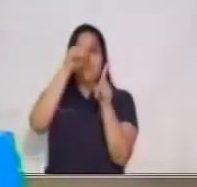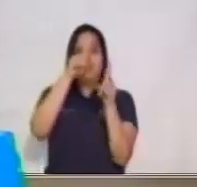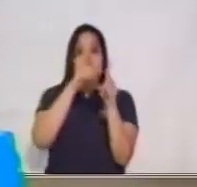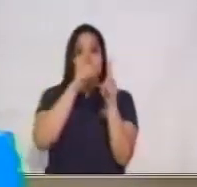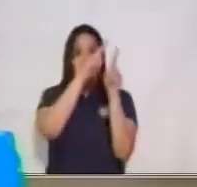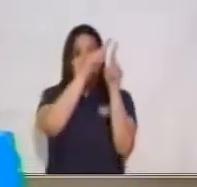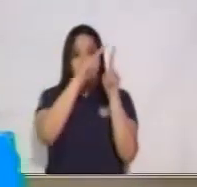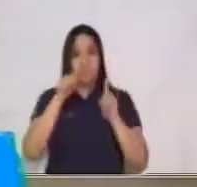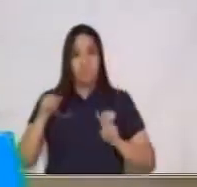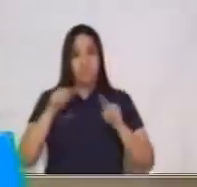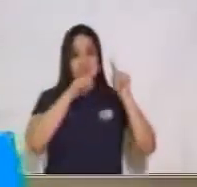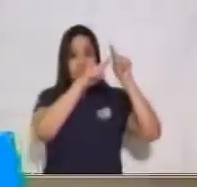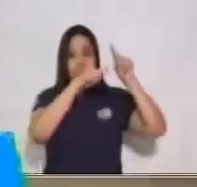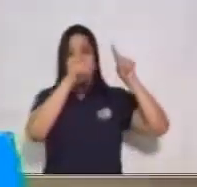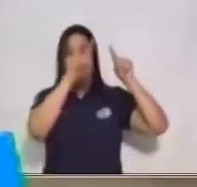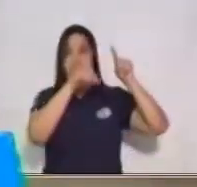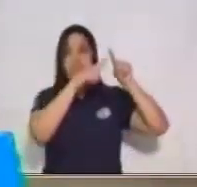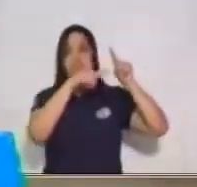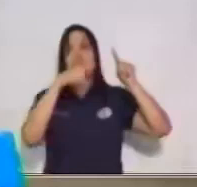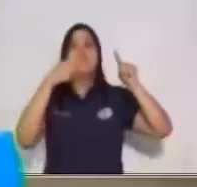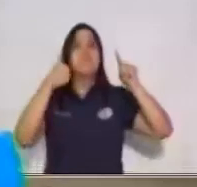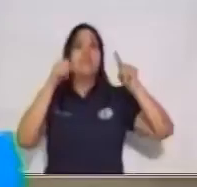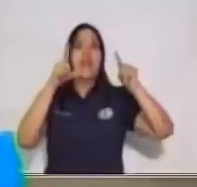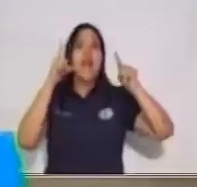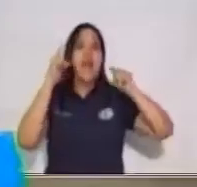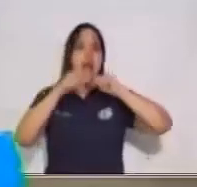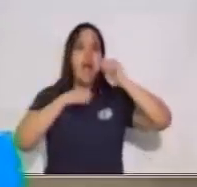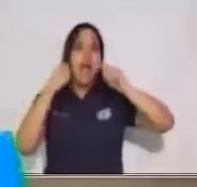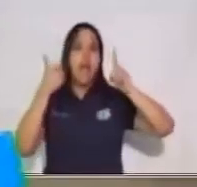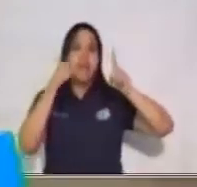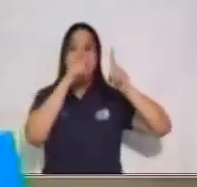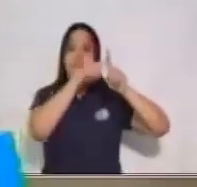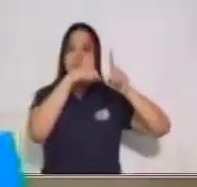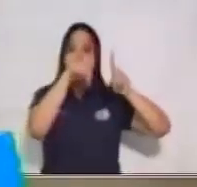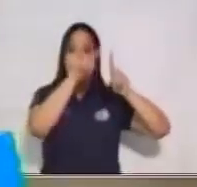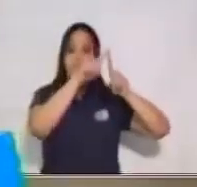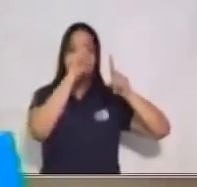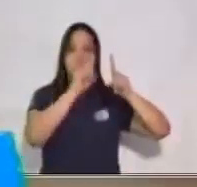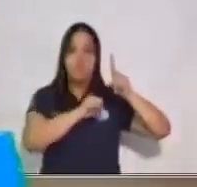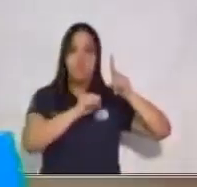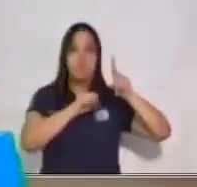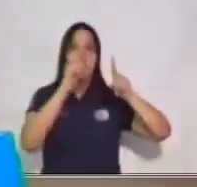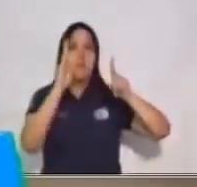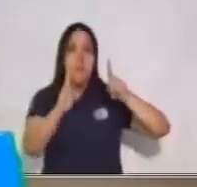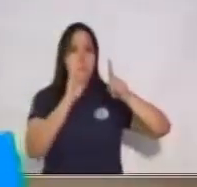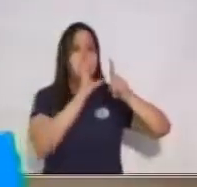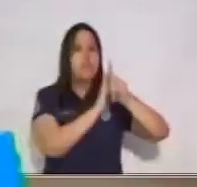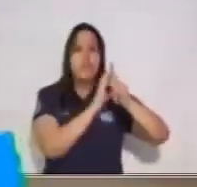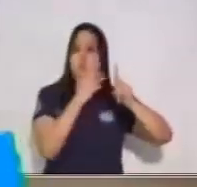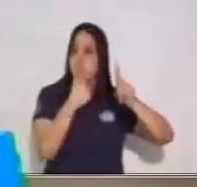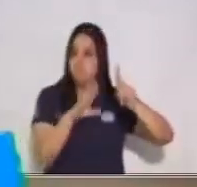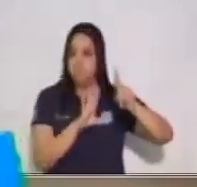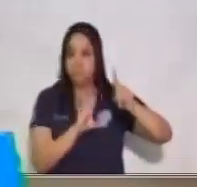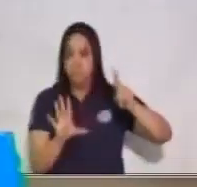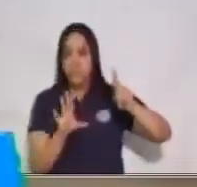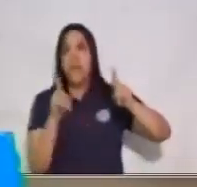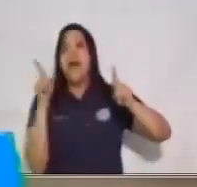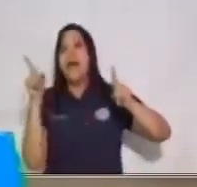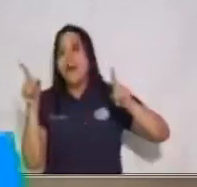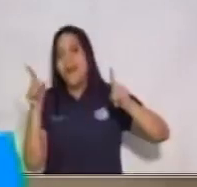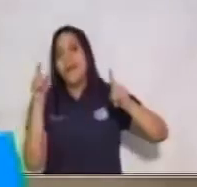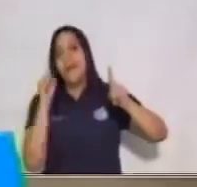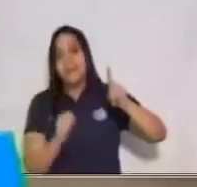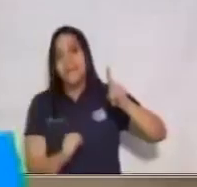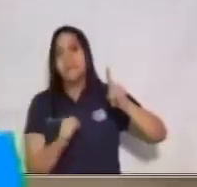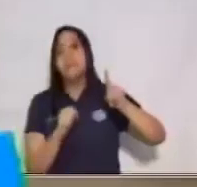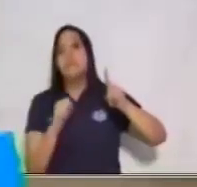y conocemos los dos lados que están a la par, lado C y lado B. Eso nos da la posibilidad